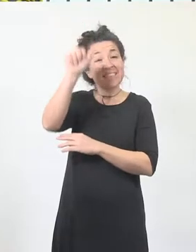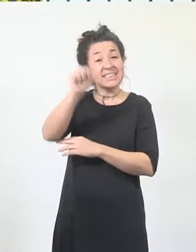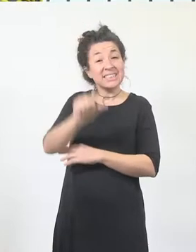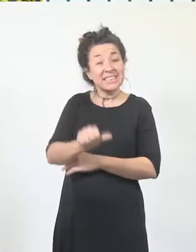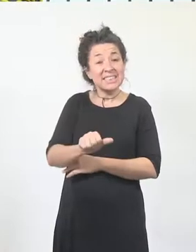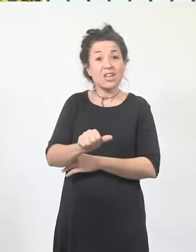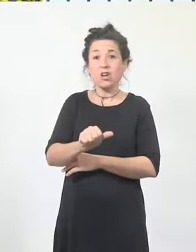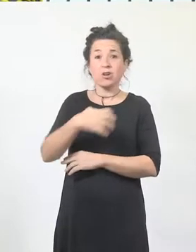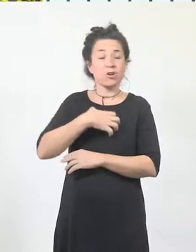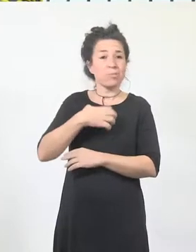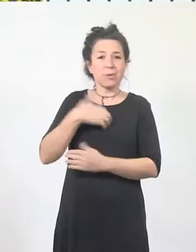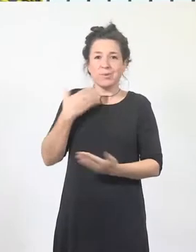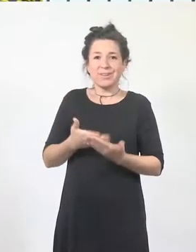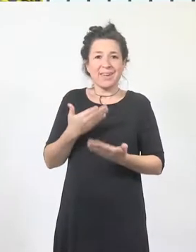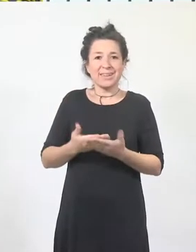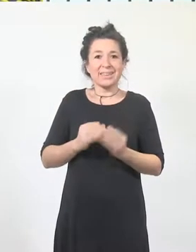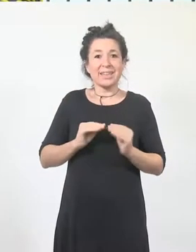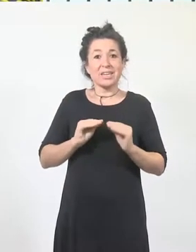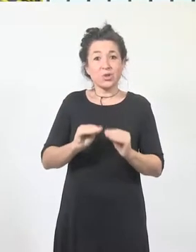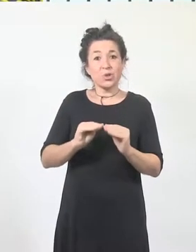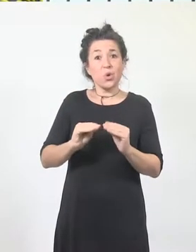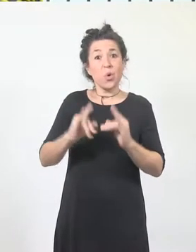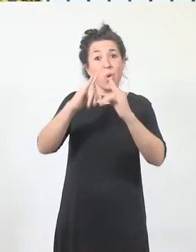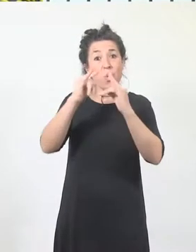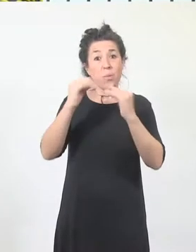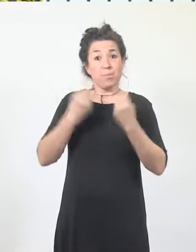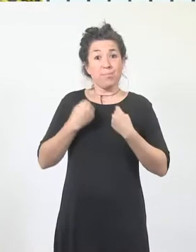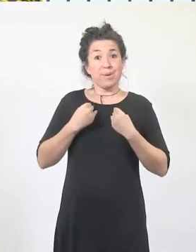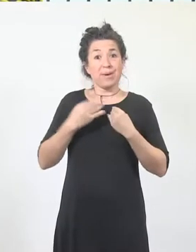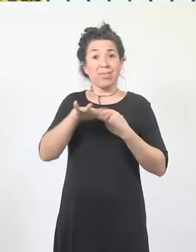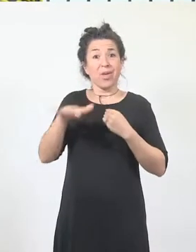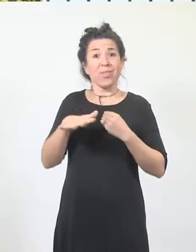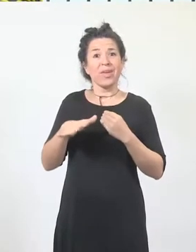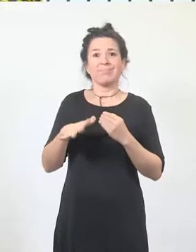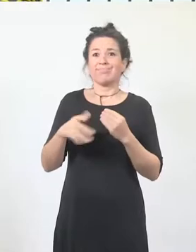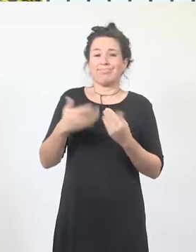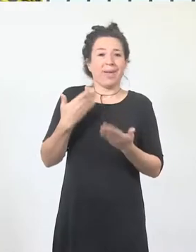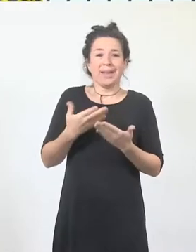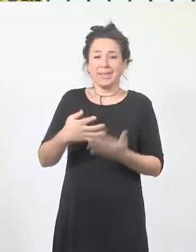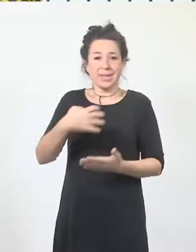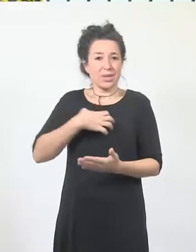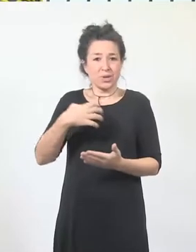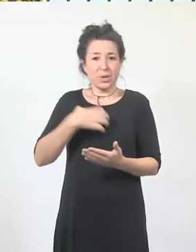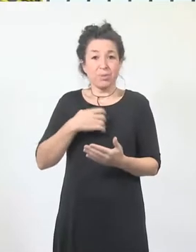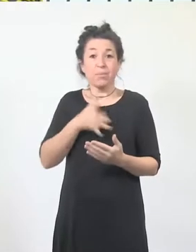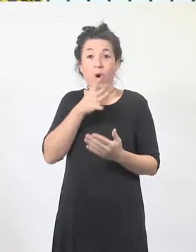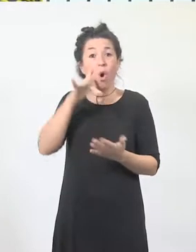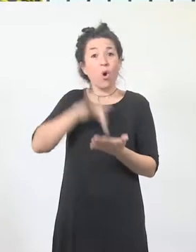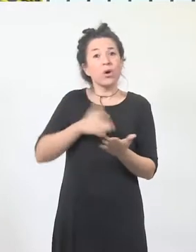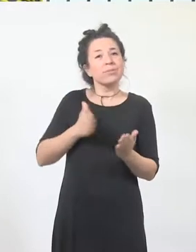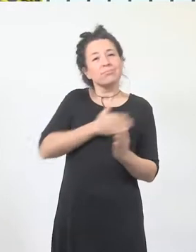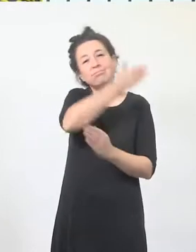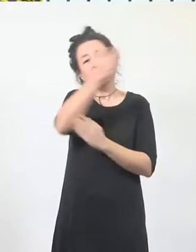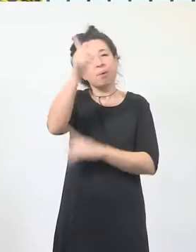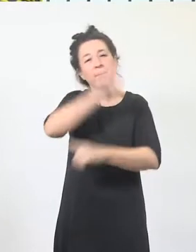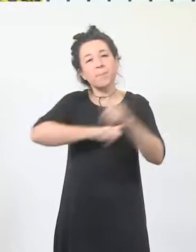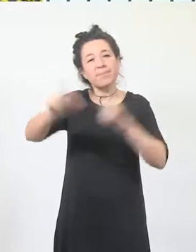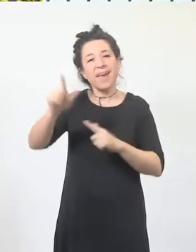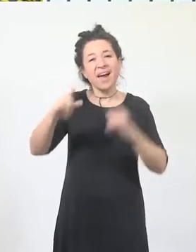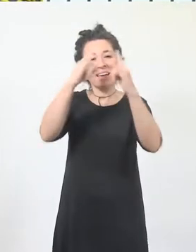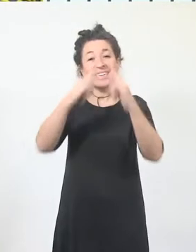ezin zelako bermatu bera bizi den kanpamentuetan. Saharara joango gara gaur, eta Saharan ezin da